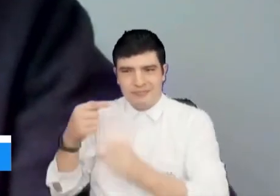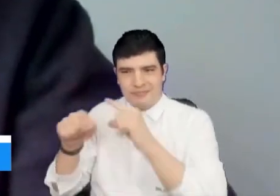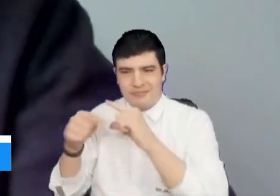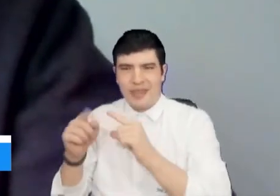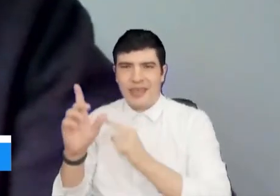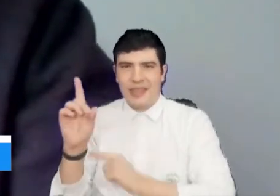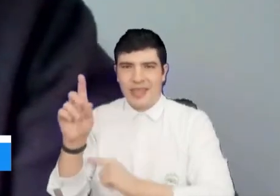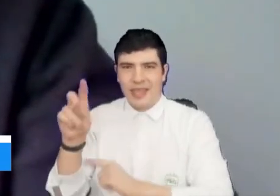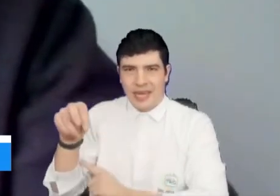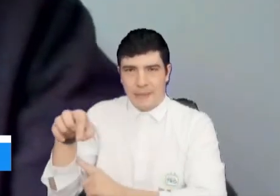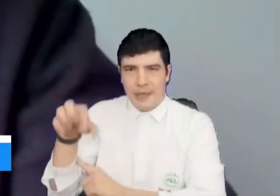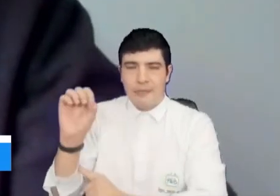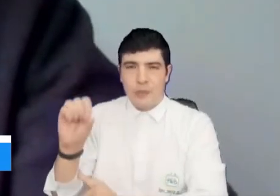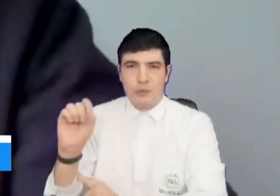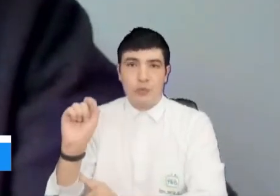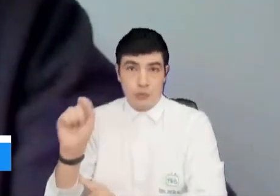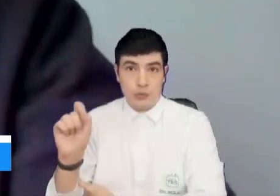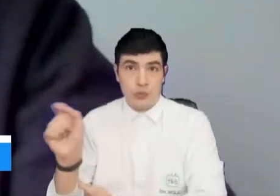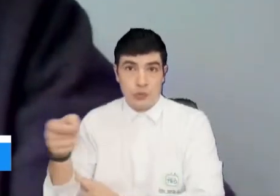servicioalciudadano@tnp.gov.co.